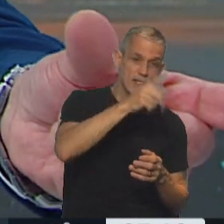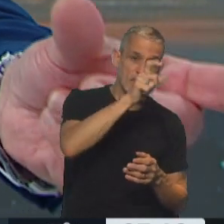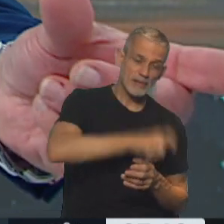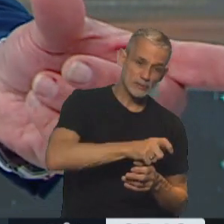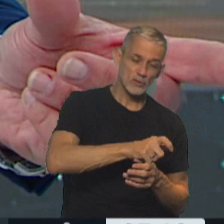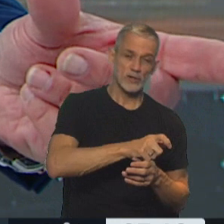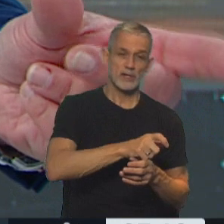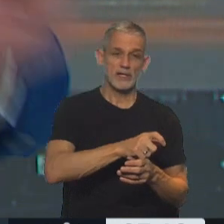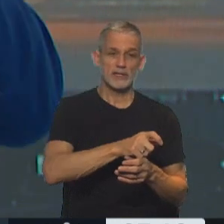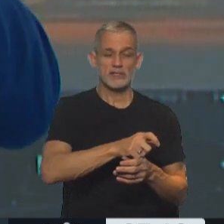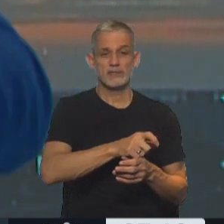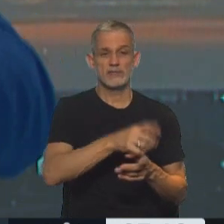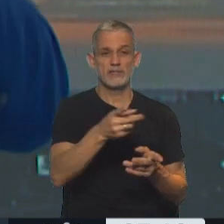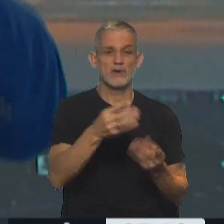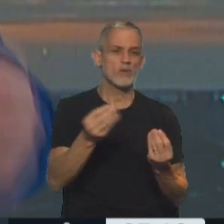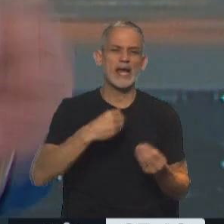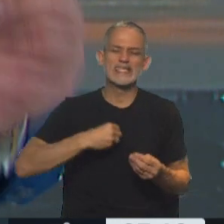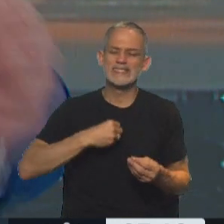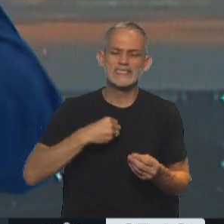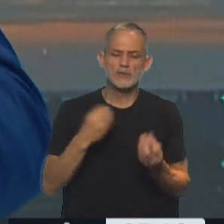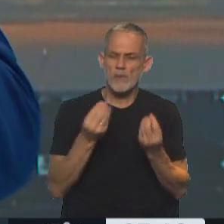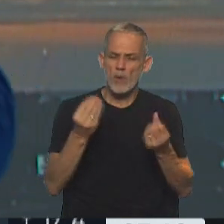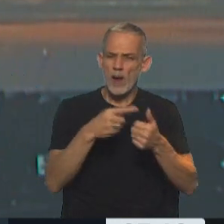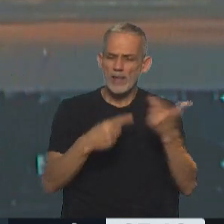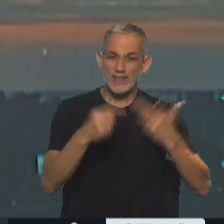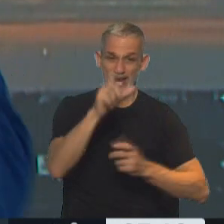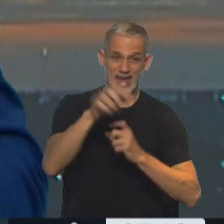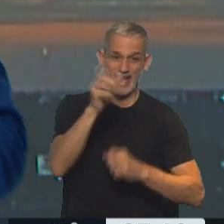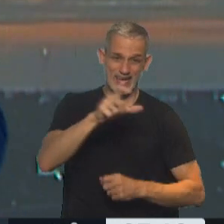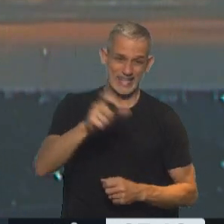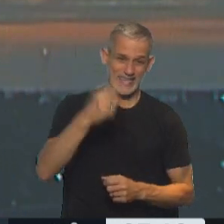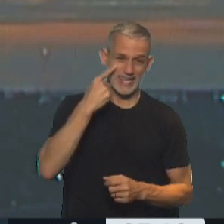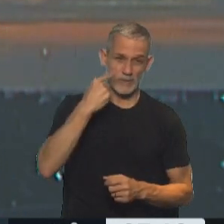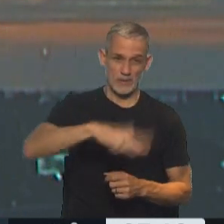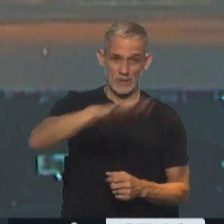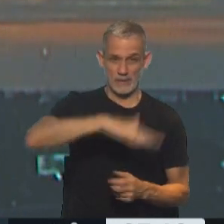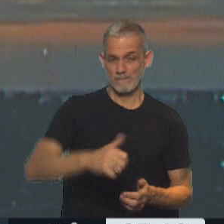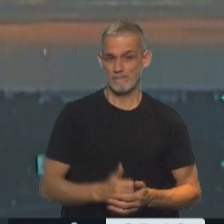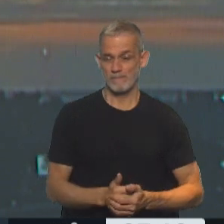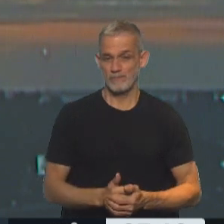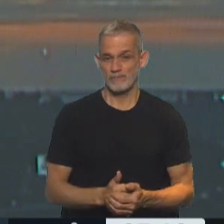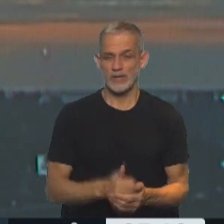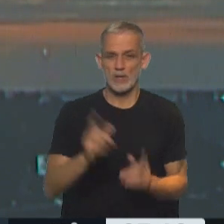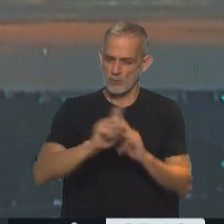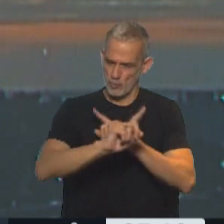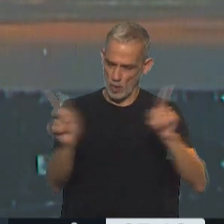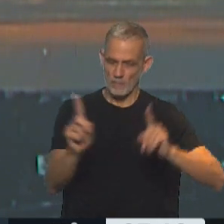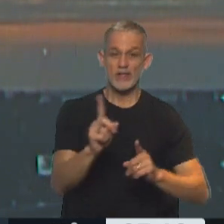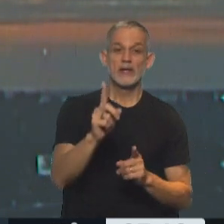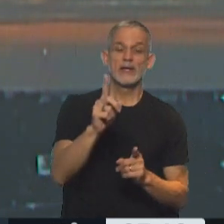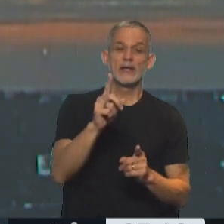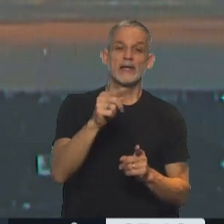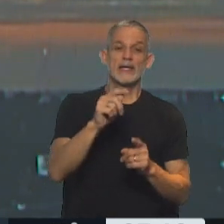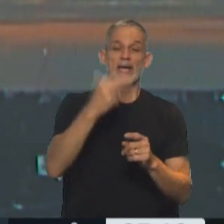persona, y ¿cuáles son los síntomas a tener en cuenta de la gente que vive en la zona de influencia? Sí, no es así. La variedad